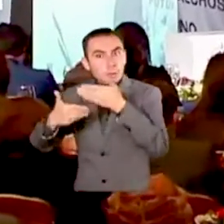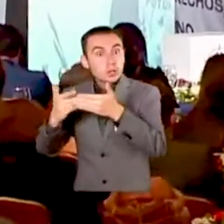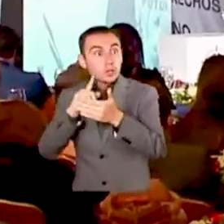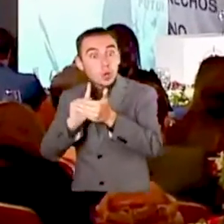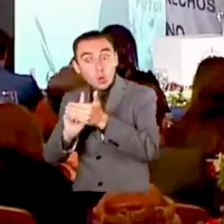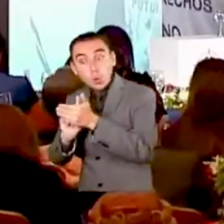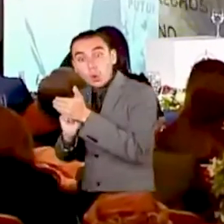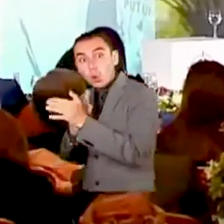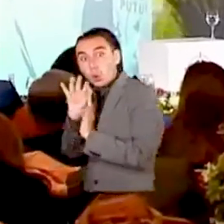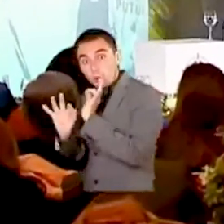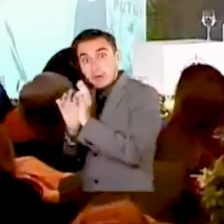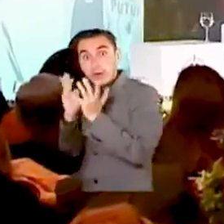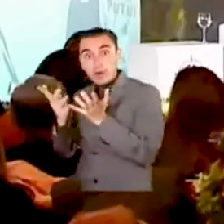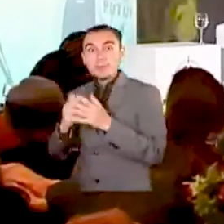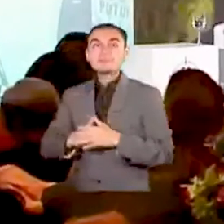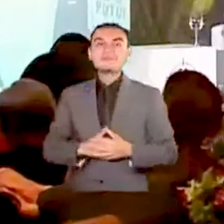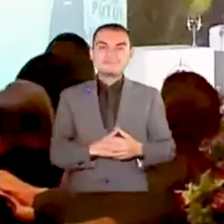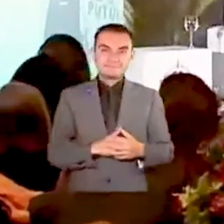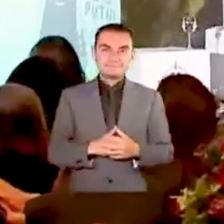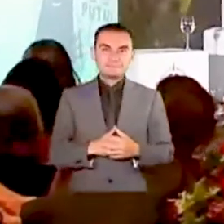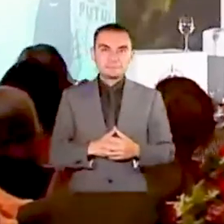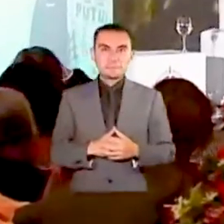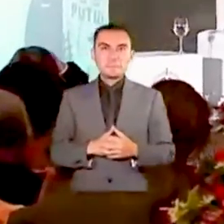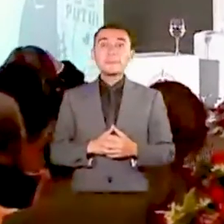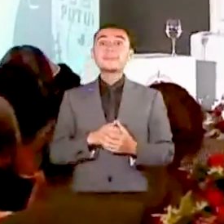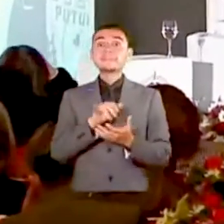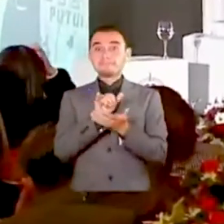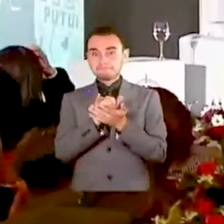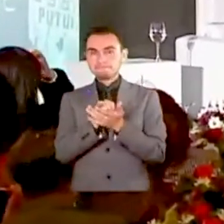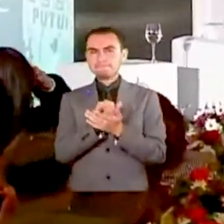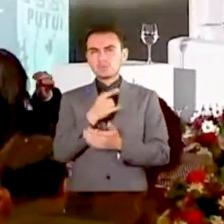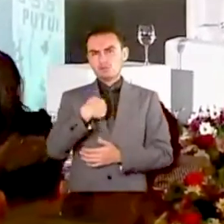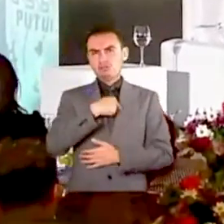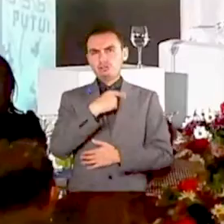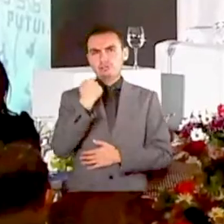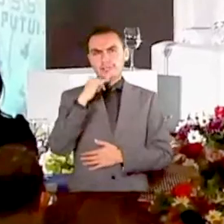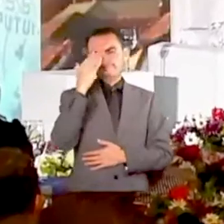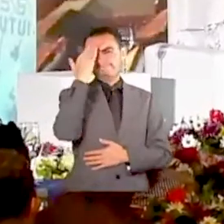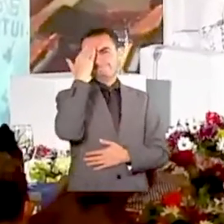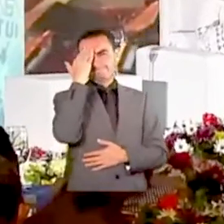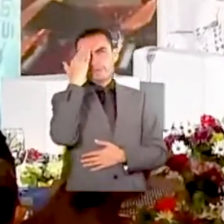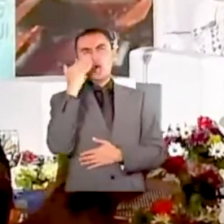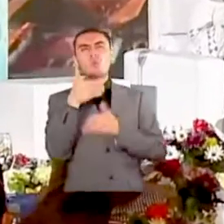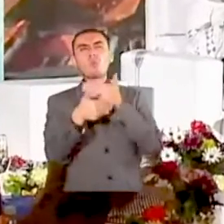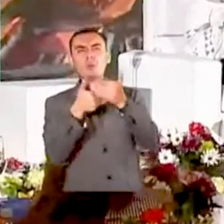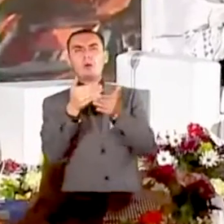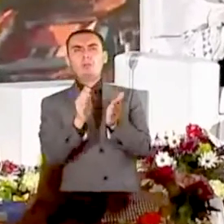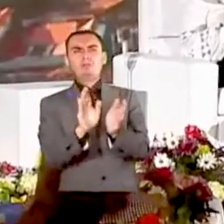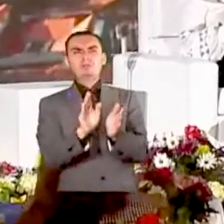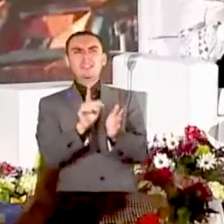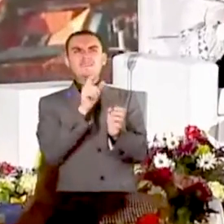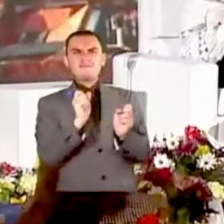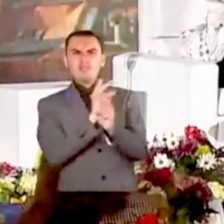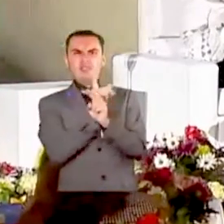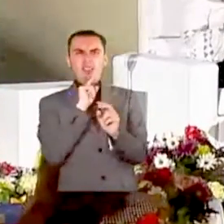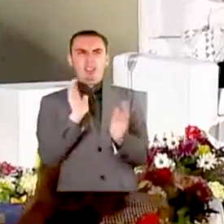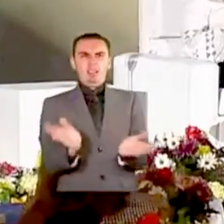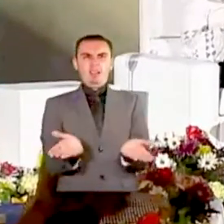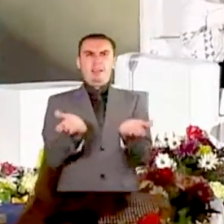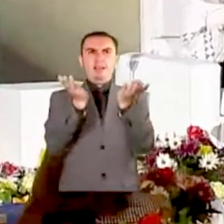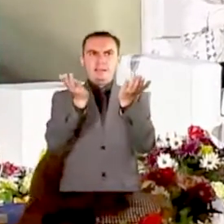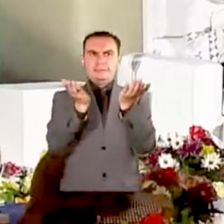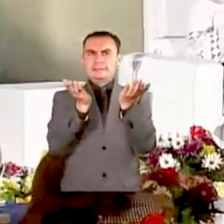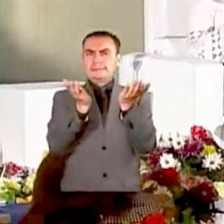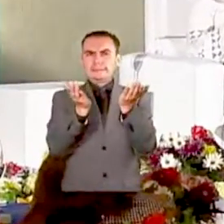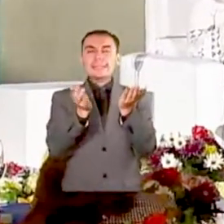de reincorporación. Definitivamente se ha exacerbado la violencia en Colombia y esto ha permitido que